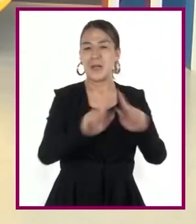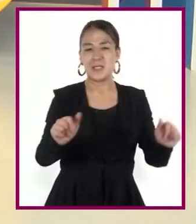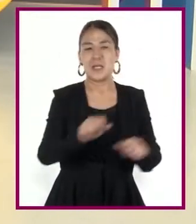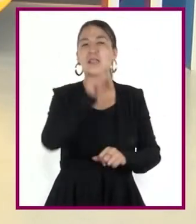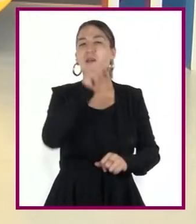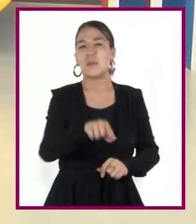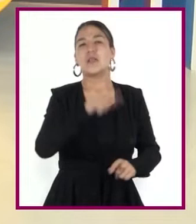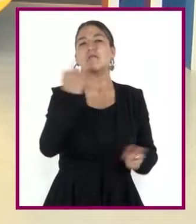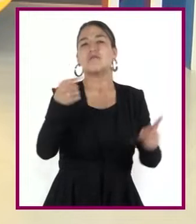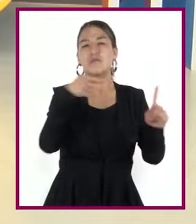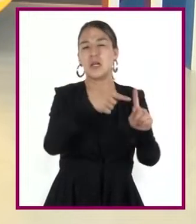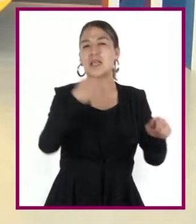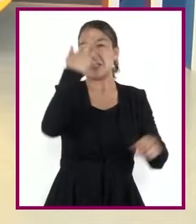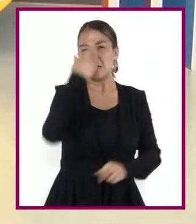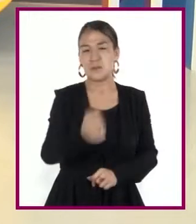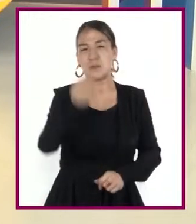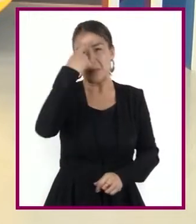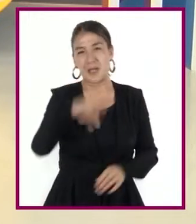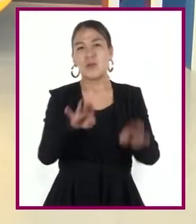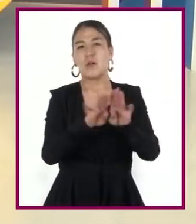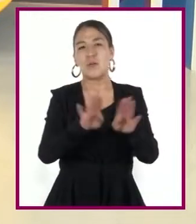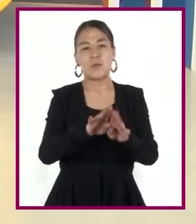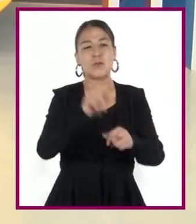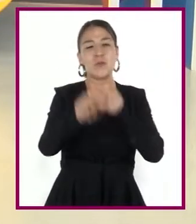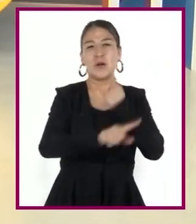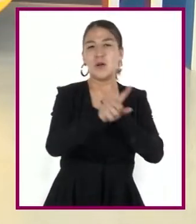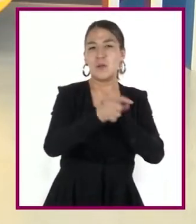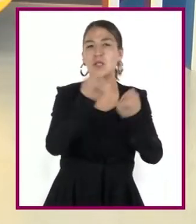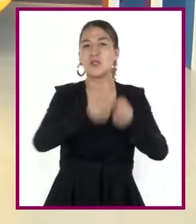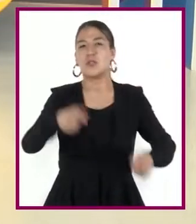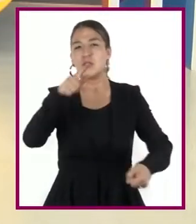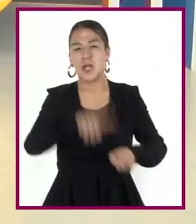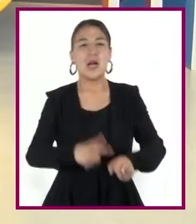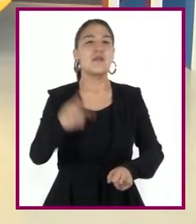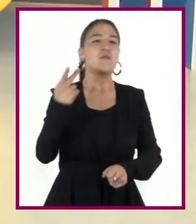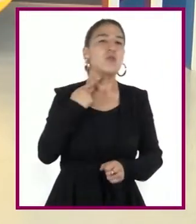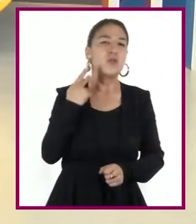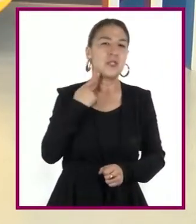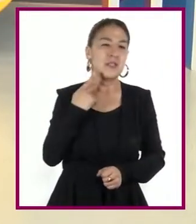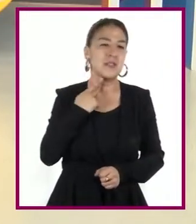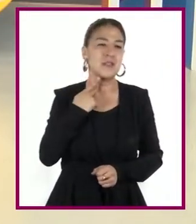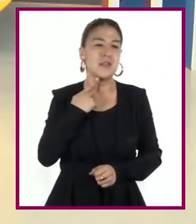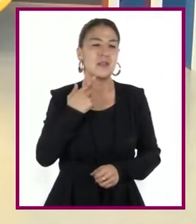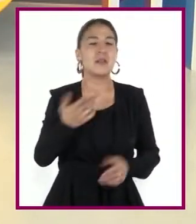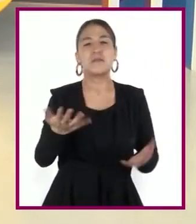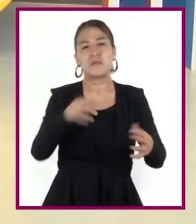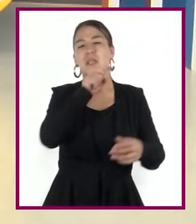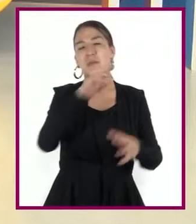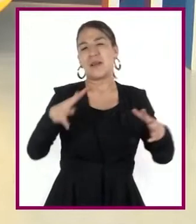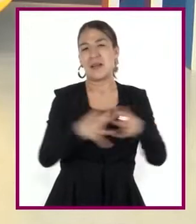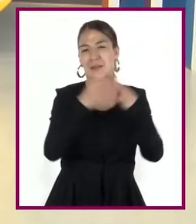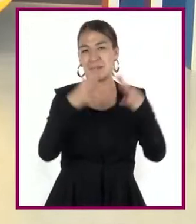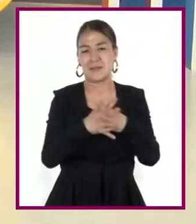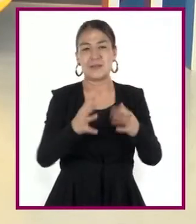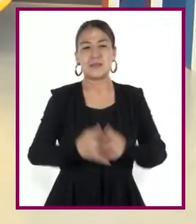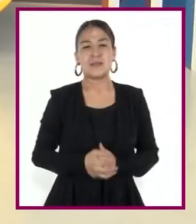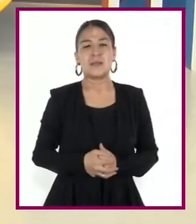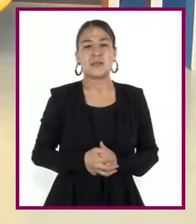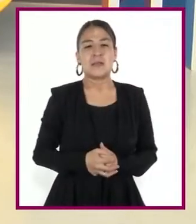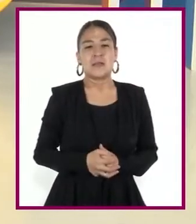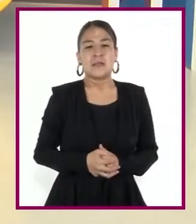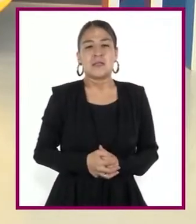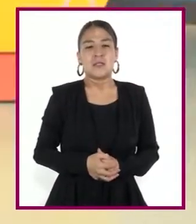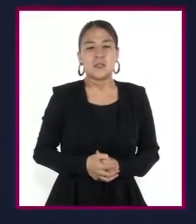sus implicaciones en la resolución de los conflictos sociales, políticos o la guerra. Vamos a